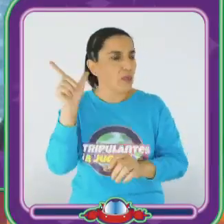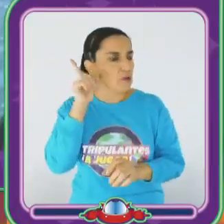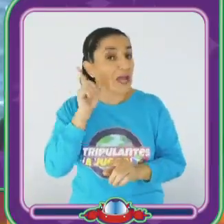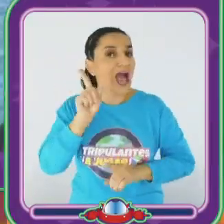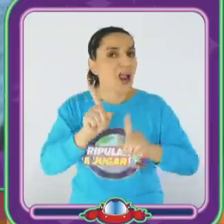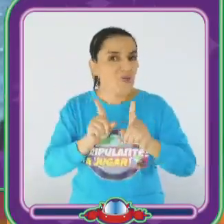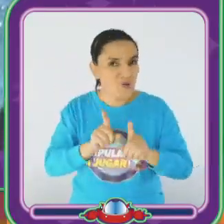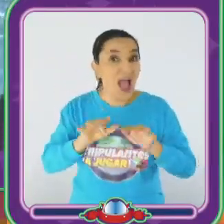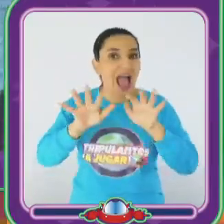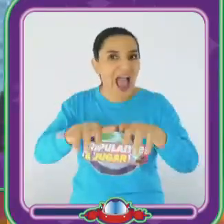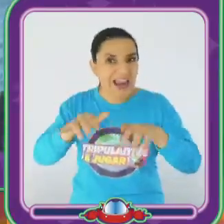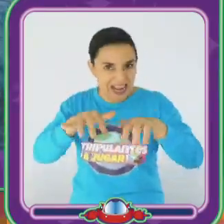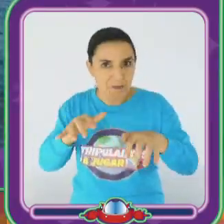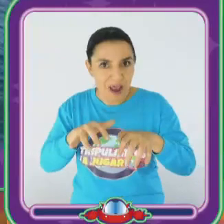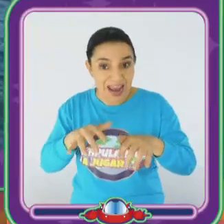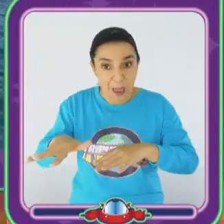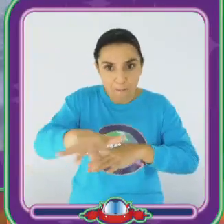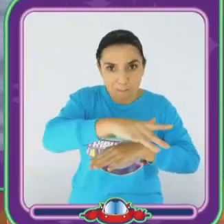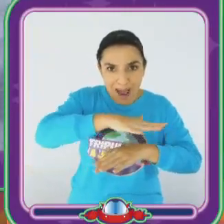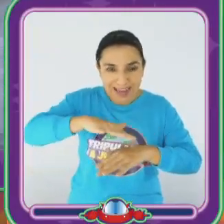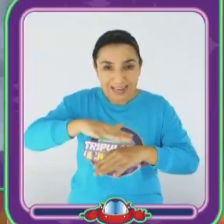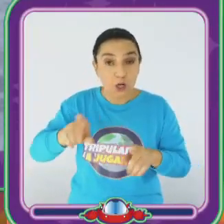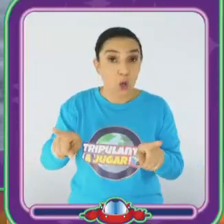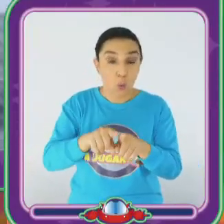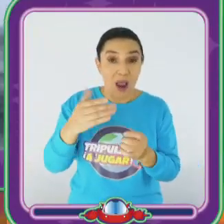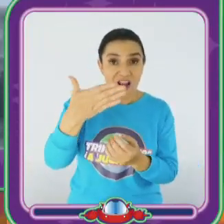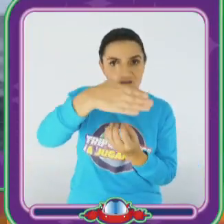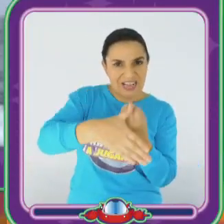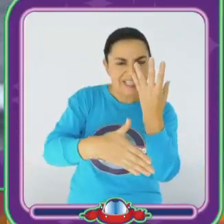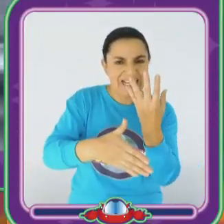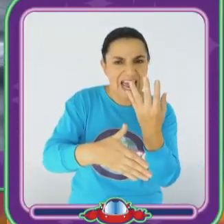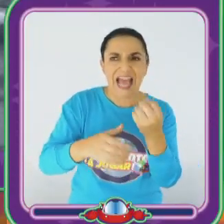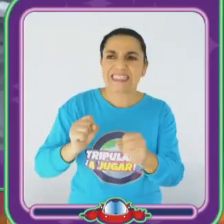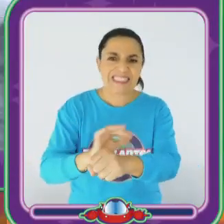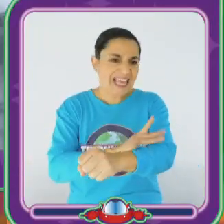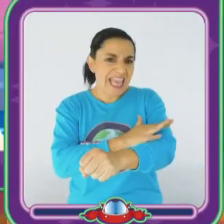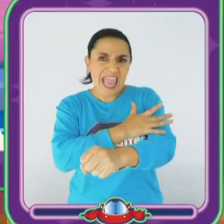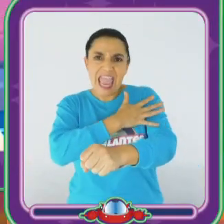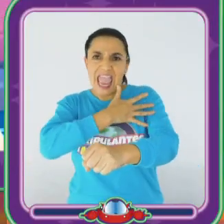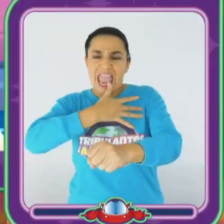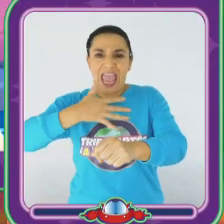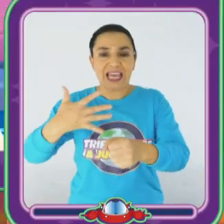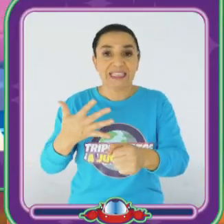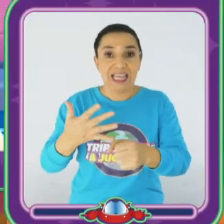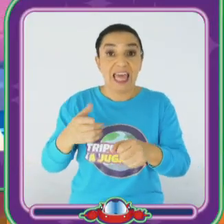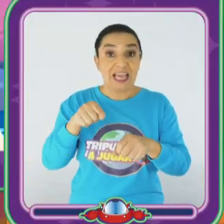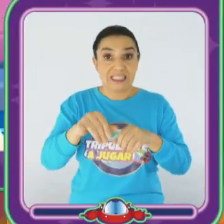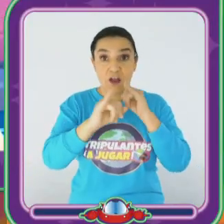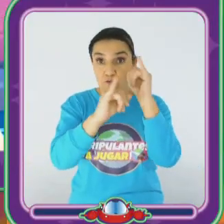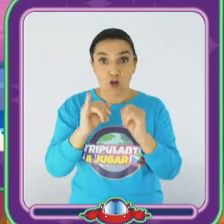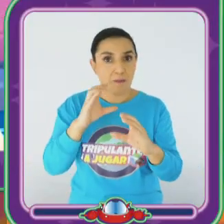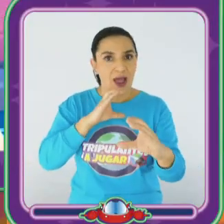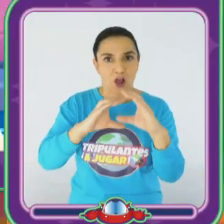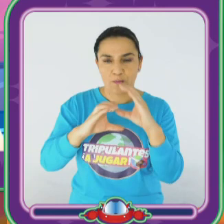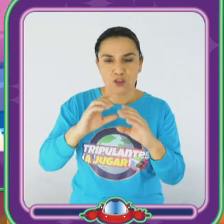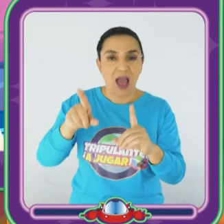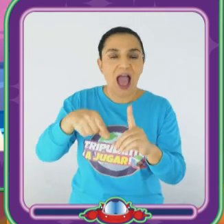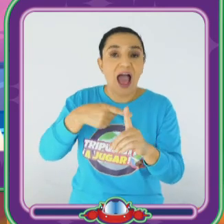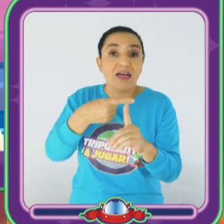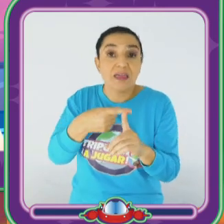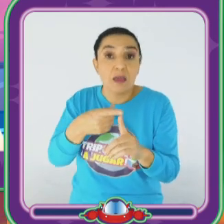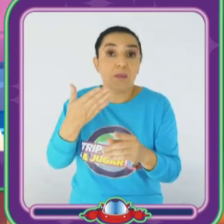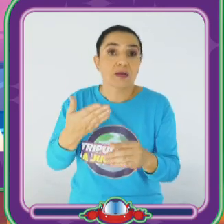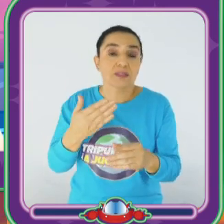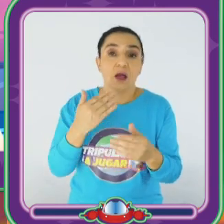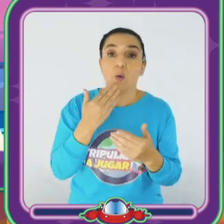escuchar, algunos animales marinos, como las ballenas, sienten cómo se mueve y cómo rebota. Esta es una de sus formas de comunicarse.